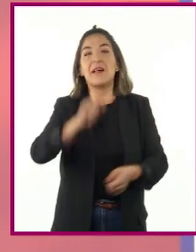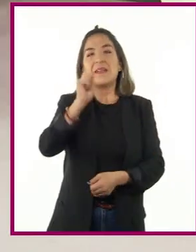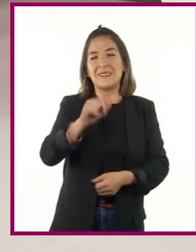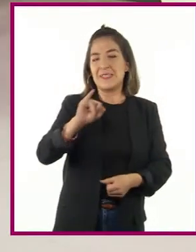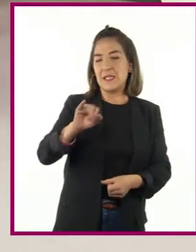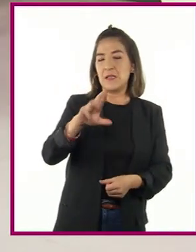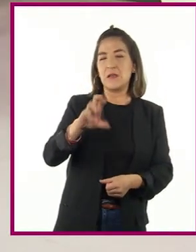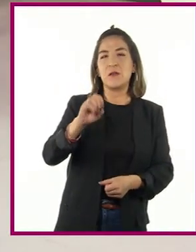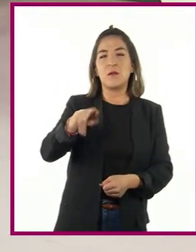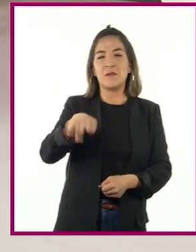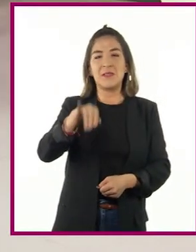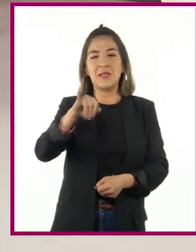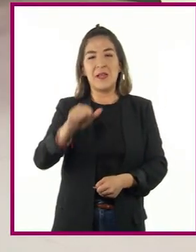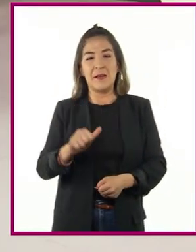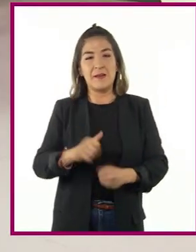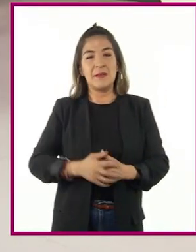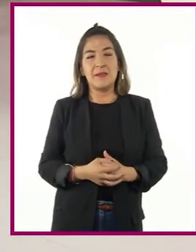ironía.